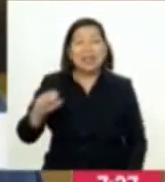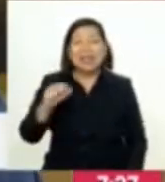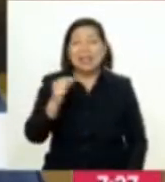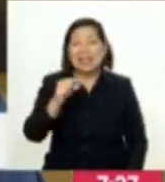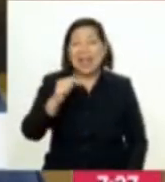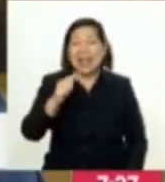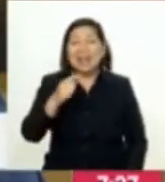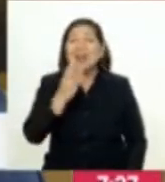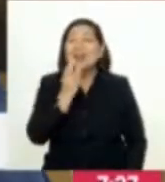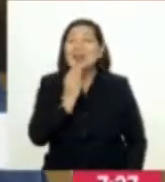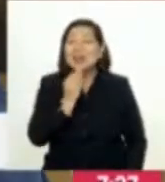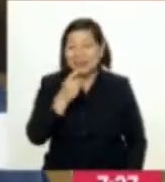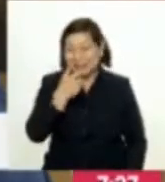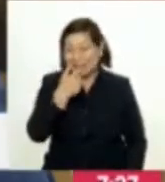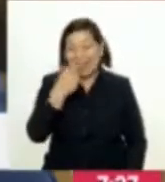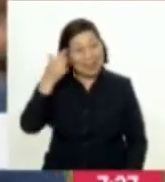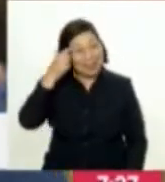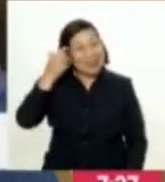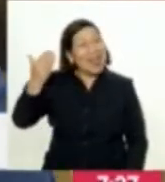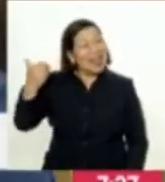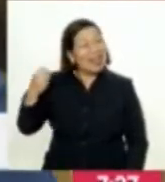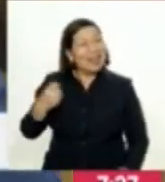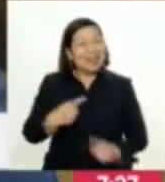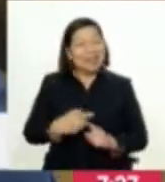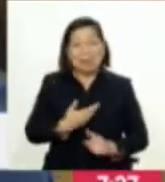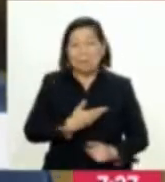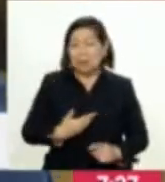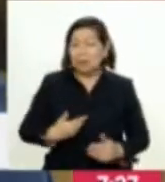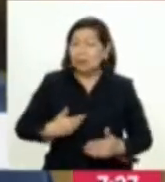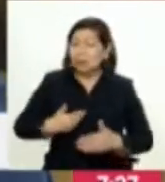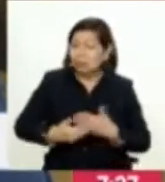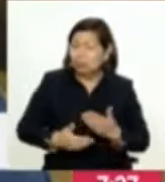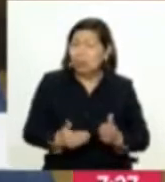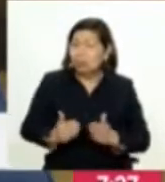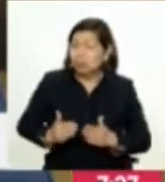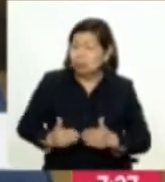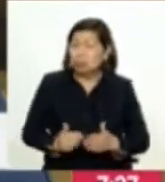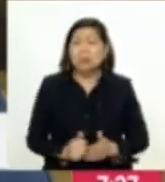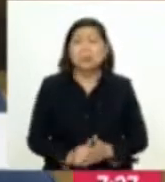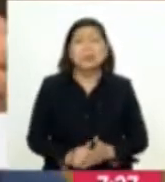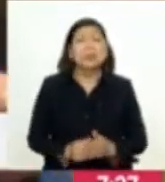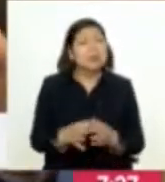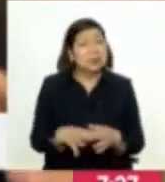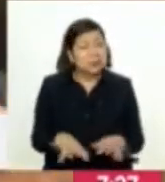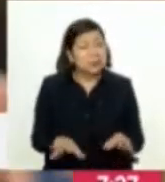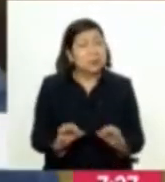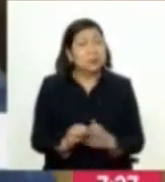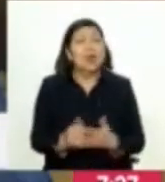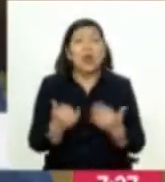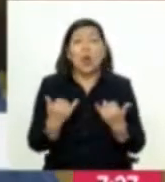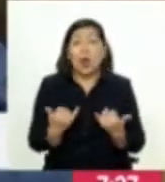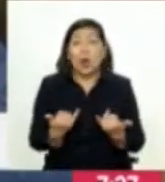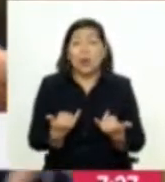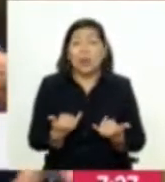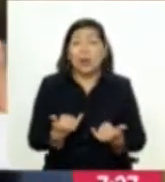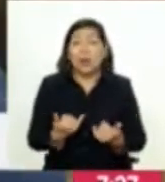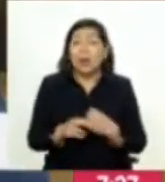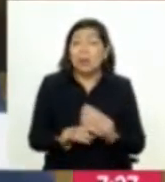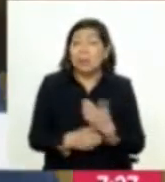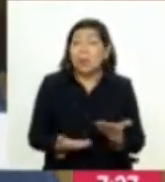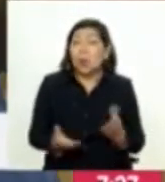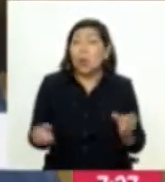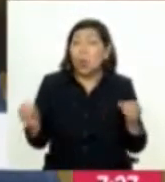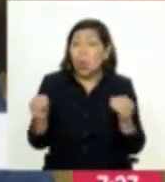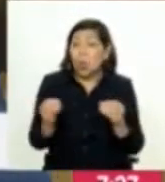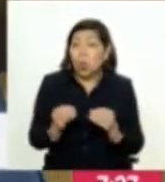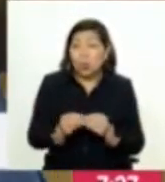lógica de acuerdo... De la continuidad. Exacto, ¿no? Y en esa continuidad hay cosas que se han seguido haciendo y que son importantes. Hoy día como país tenemos un